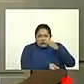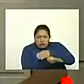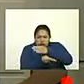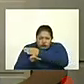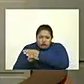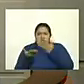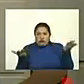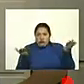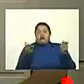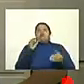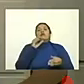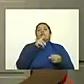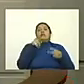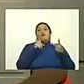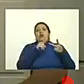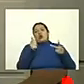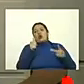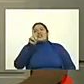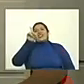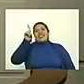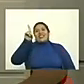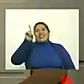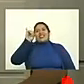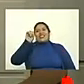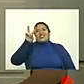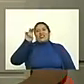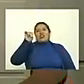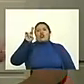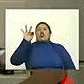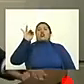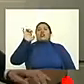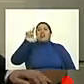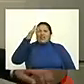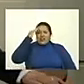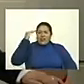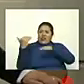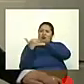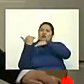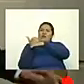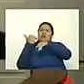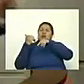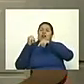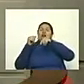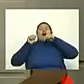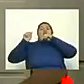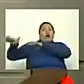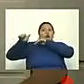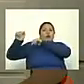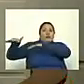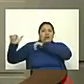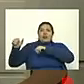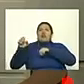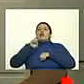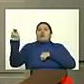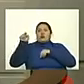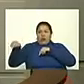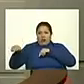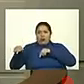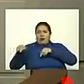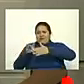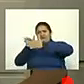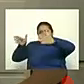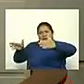la de Divinorte, la ampliación de la autopista norte de Bogotá, pagándole sobornos